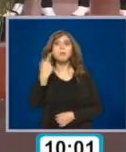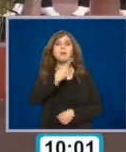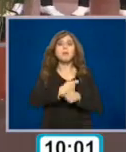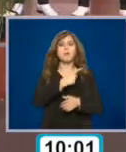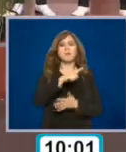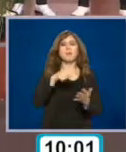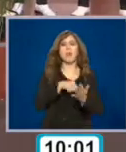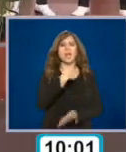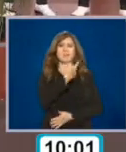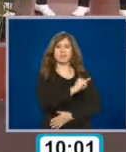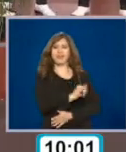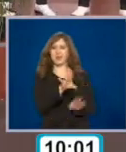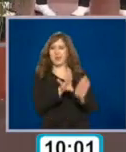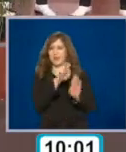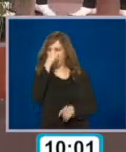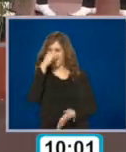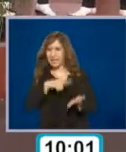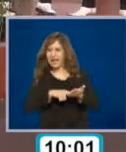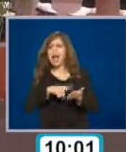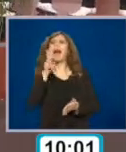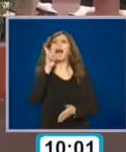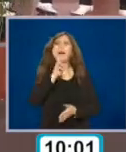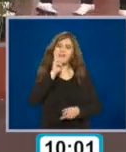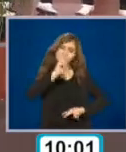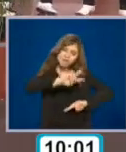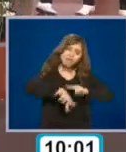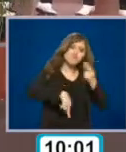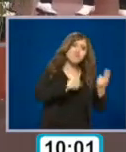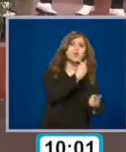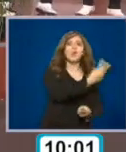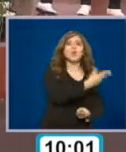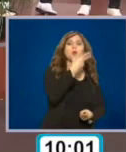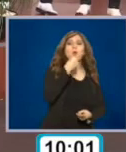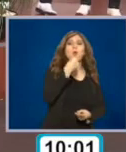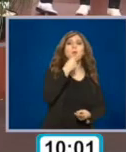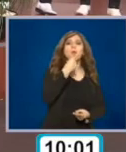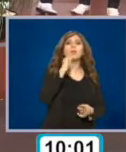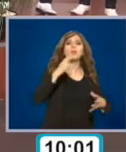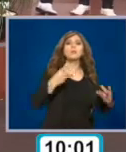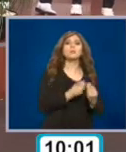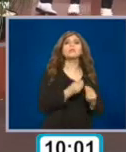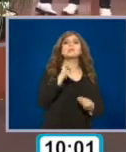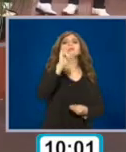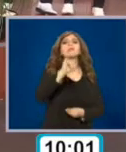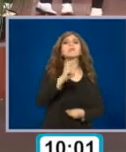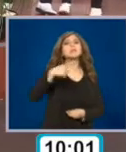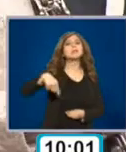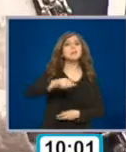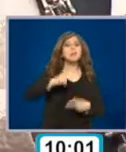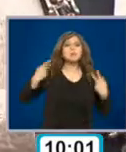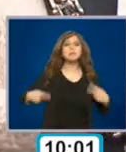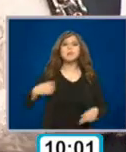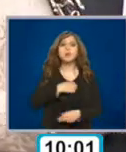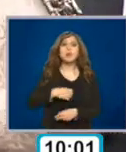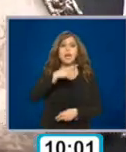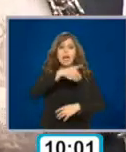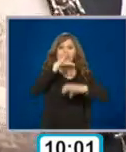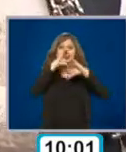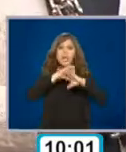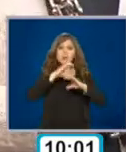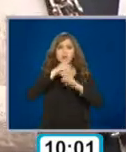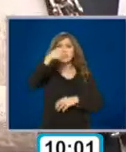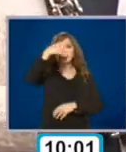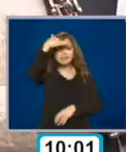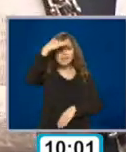como que, ¿a poco sí? Entonces tuvimos la oportunidad de ir los tres vocalistas y mi compa Querubín el tubero, y contentísimo, ¿no? La gente canta la canción de principio a fin.